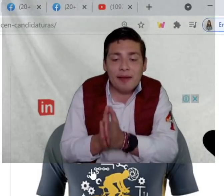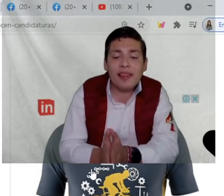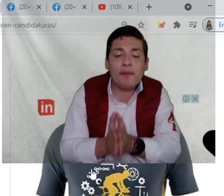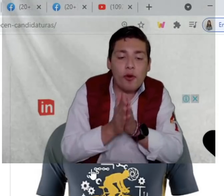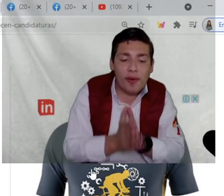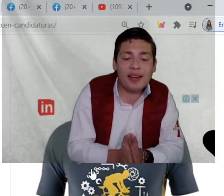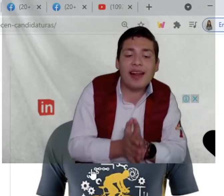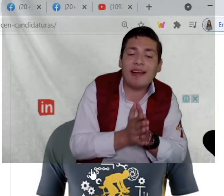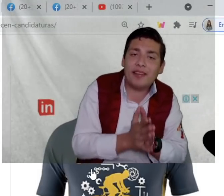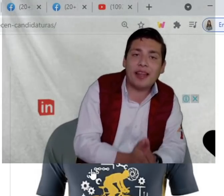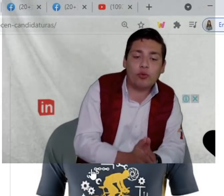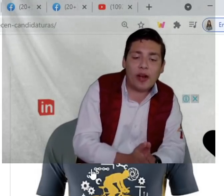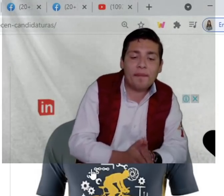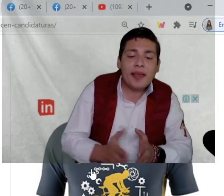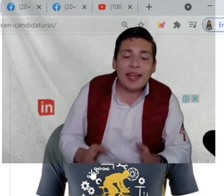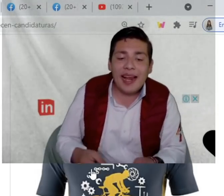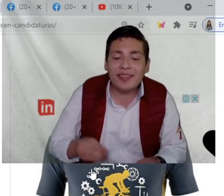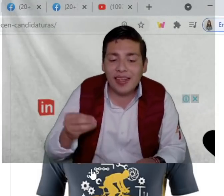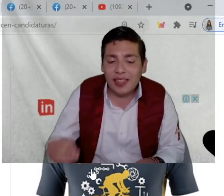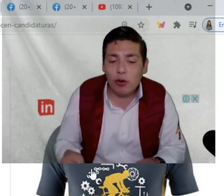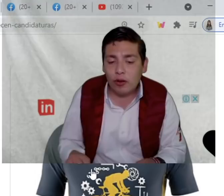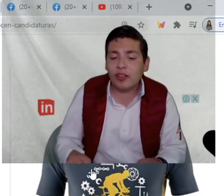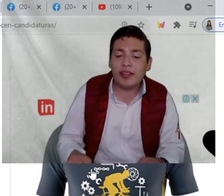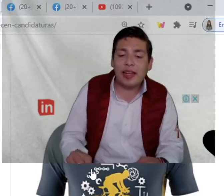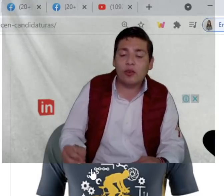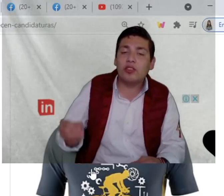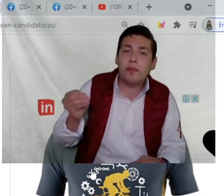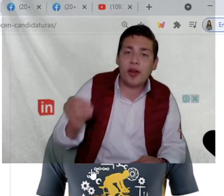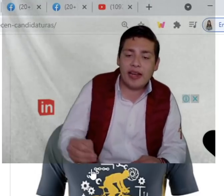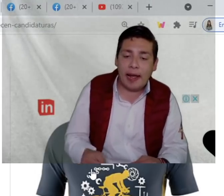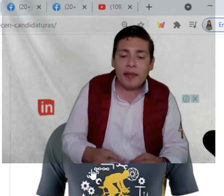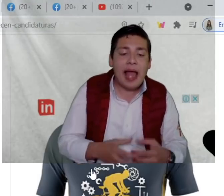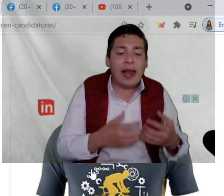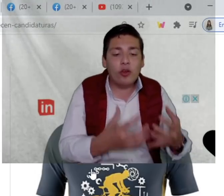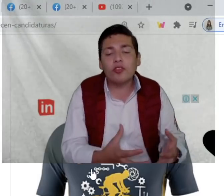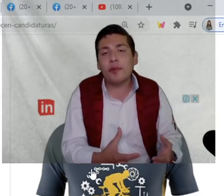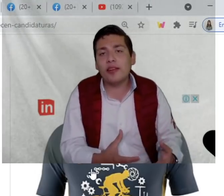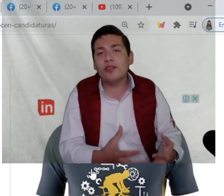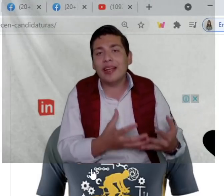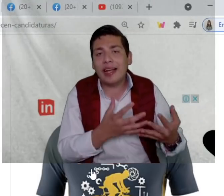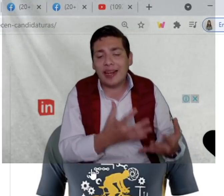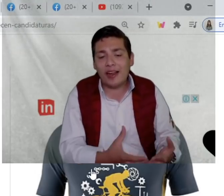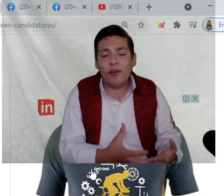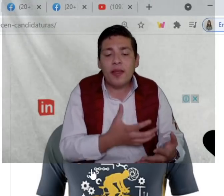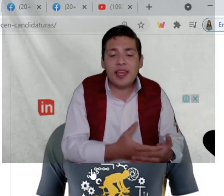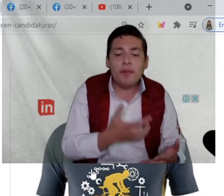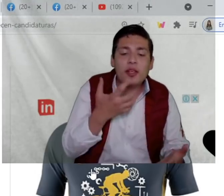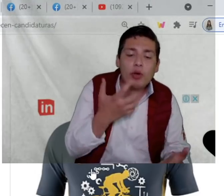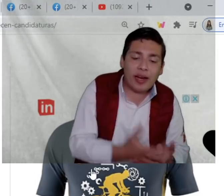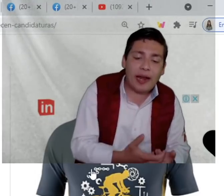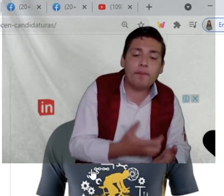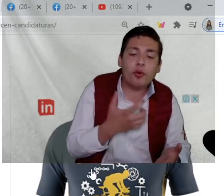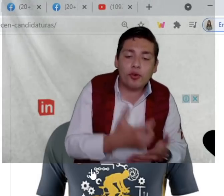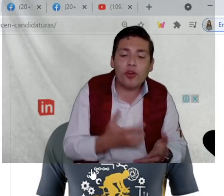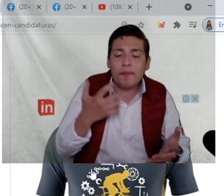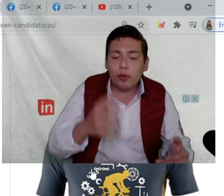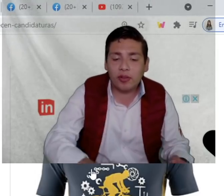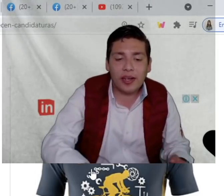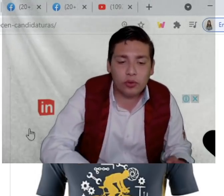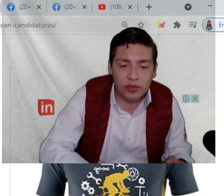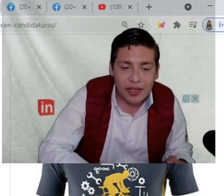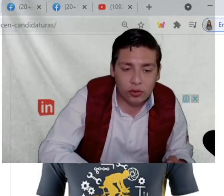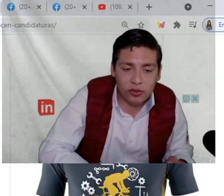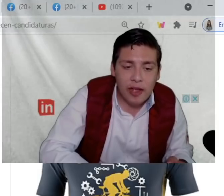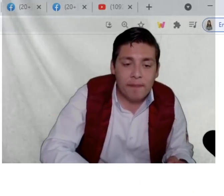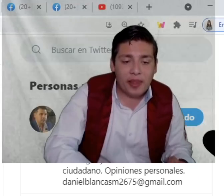el INE debe devolver la candidatura que les retiró a los candidatos de Morena a los gobiernos de Guerrero y Michoacán por no